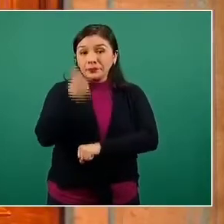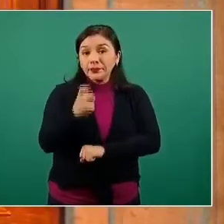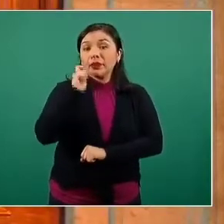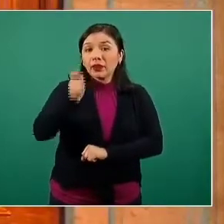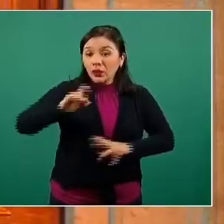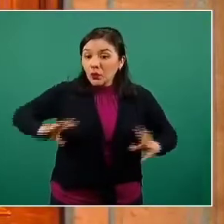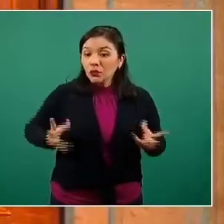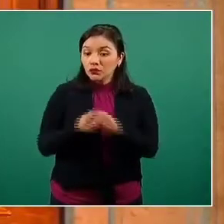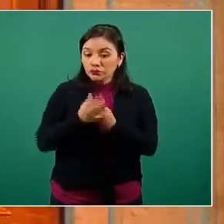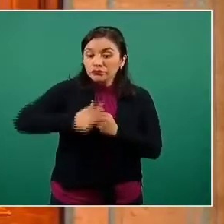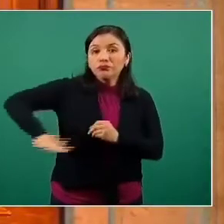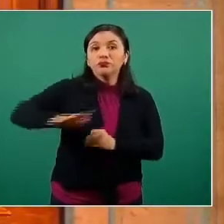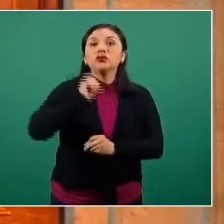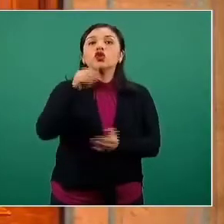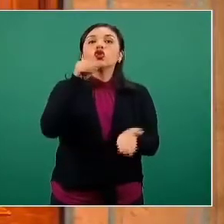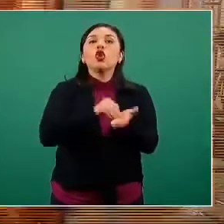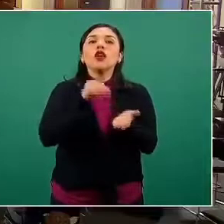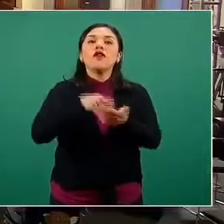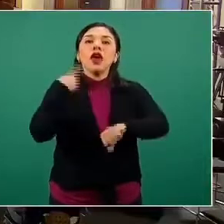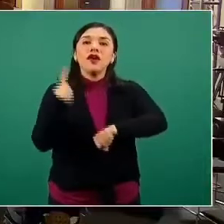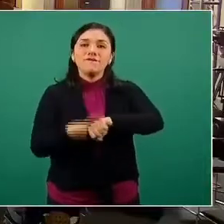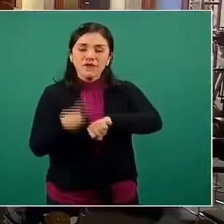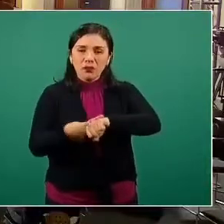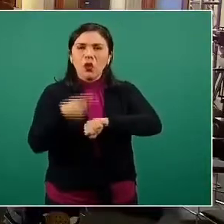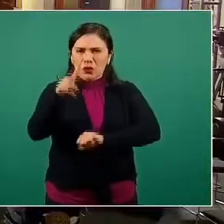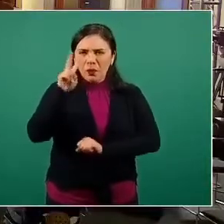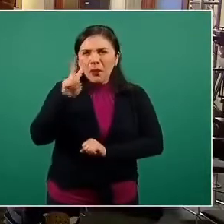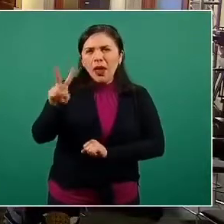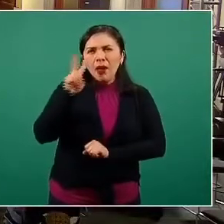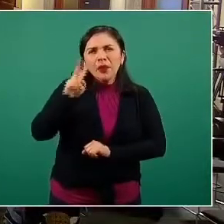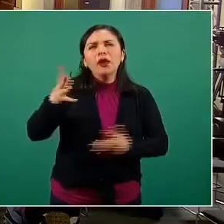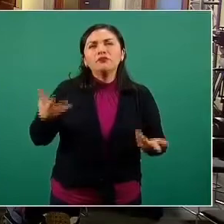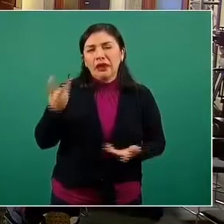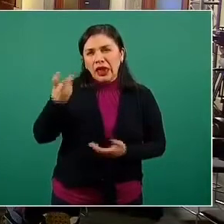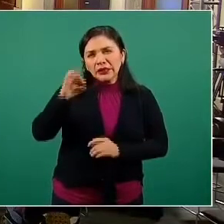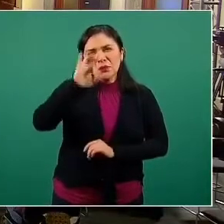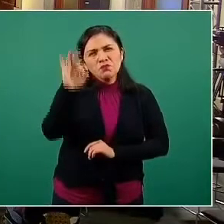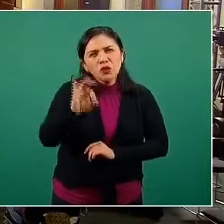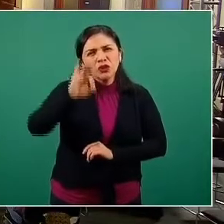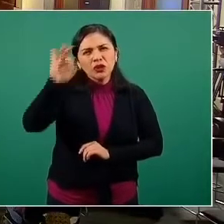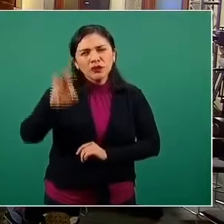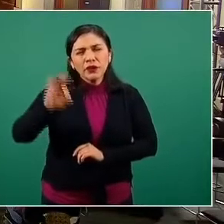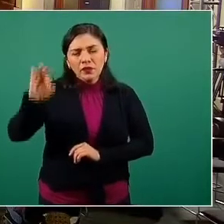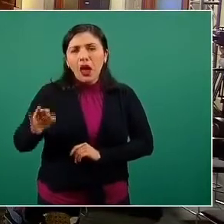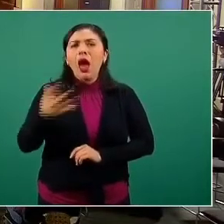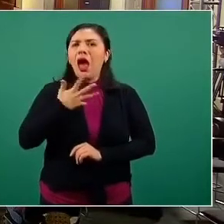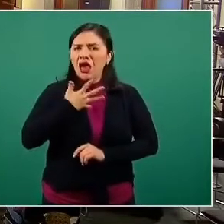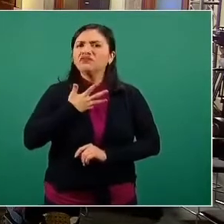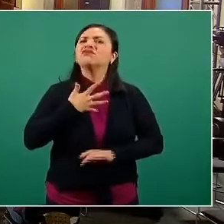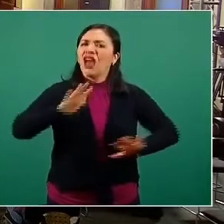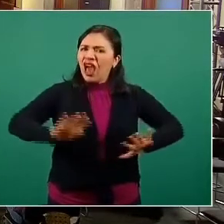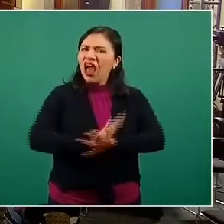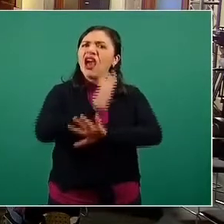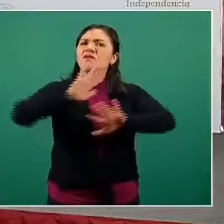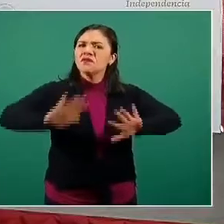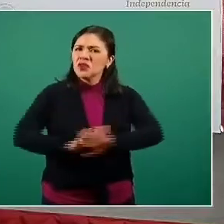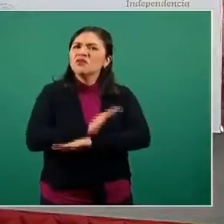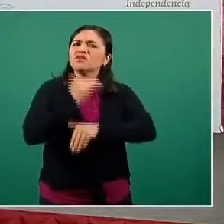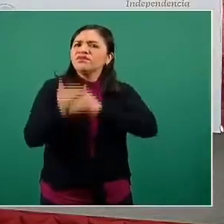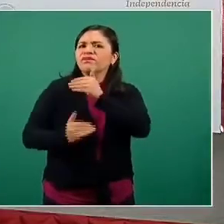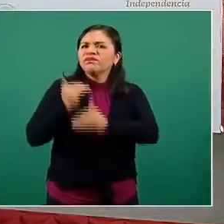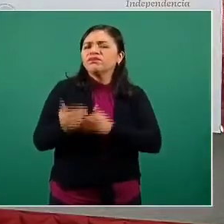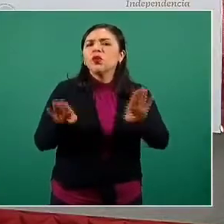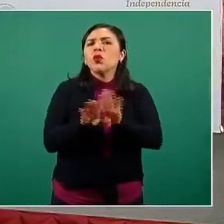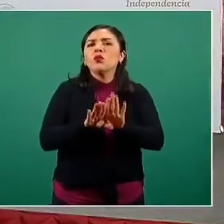conforman la epidemia activa. Y hemos visto cómo este porcentaje precisamente se ha estado moviendo para efectos